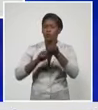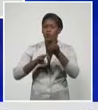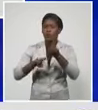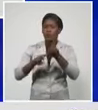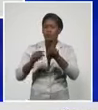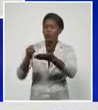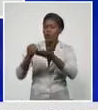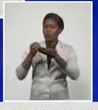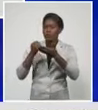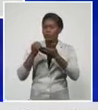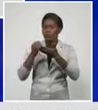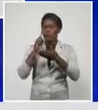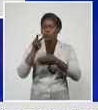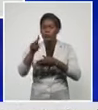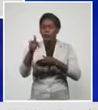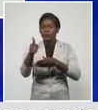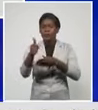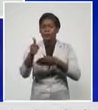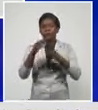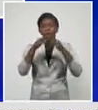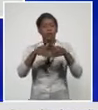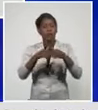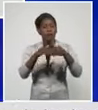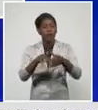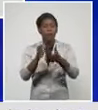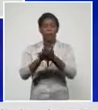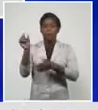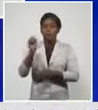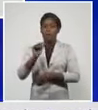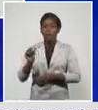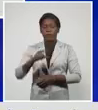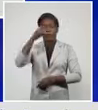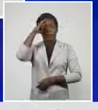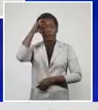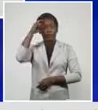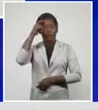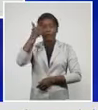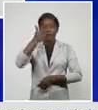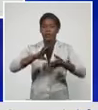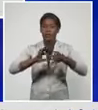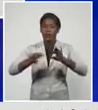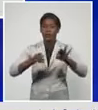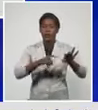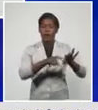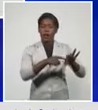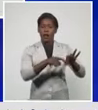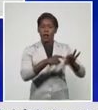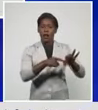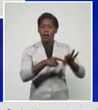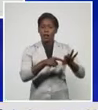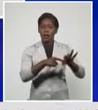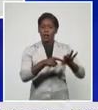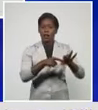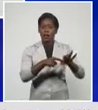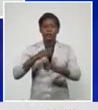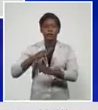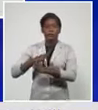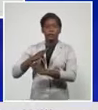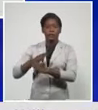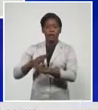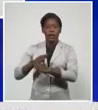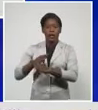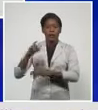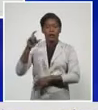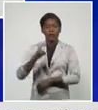Granma, Mayabeque, Santi Espíritus, Artemisa, el municipio especial Isla de la Juventud, Santiago de Cuba,